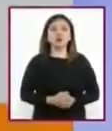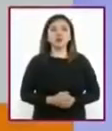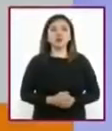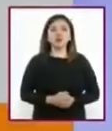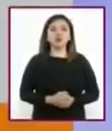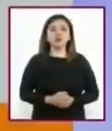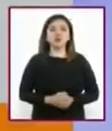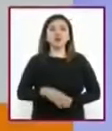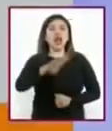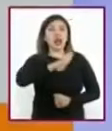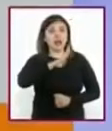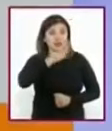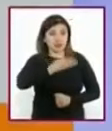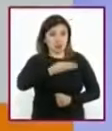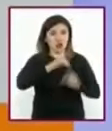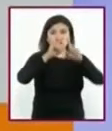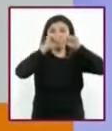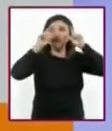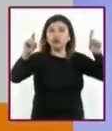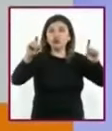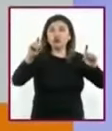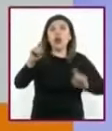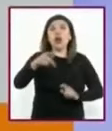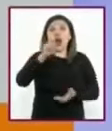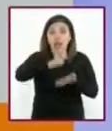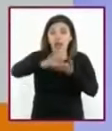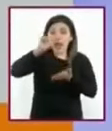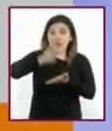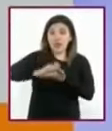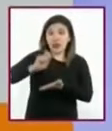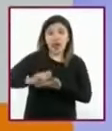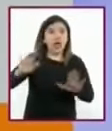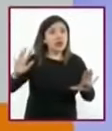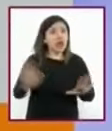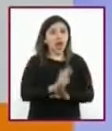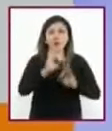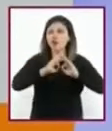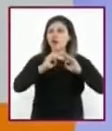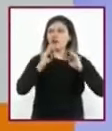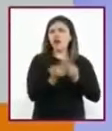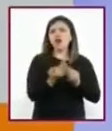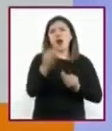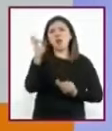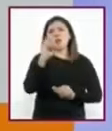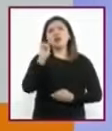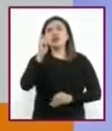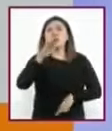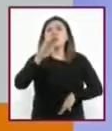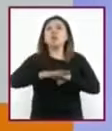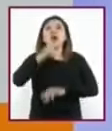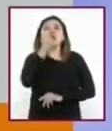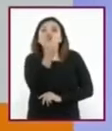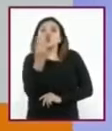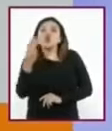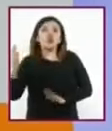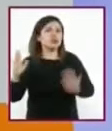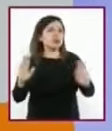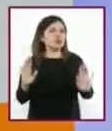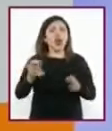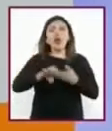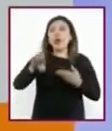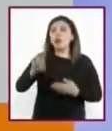español, las siglas en la lengua escrita no modifican su forma cuando designan más de un elemento. Por